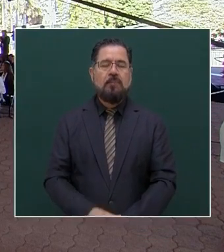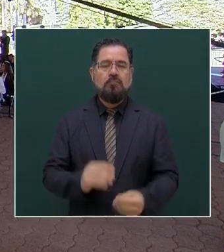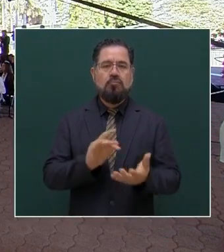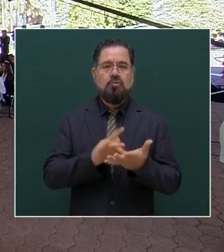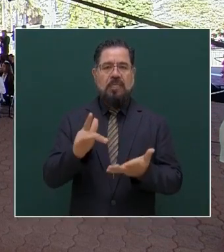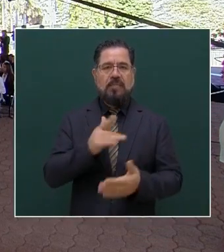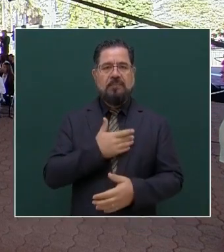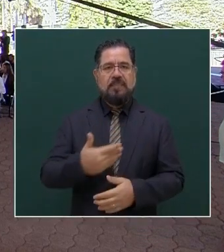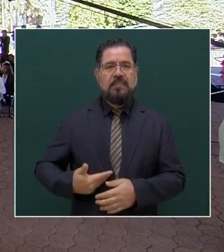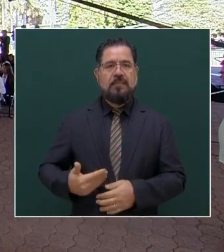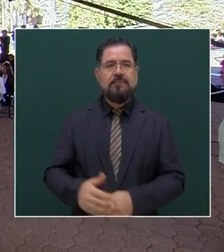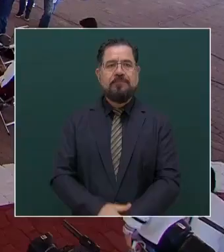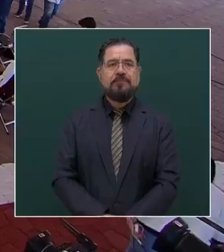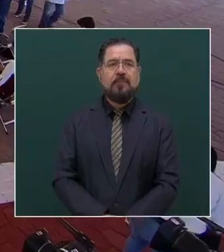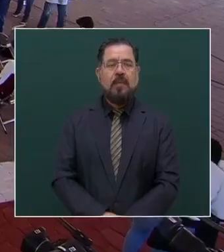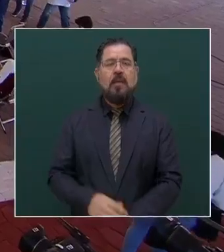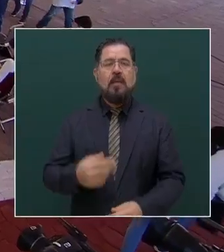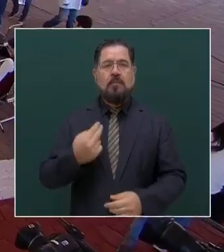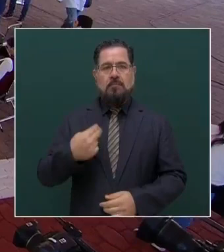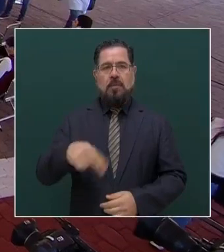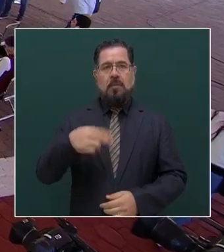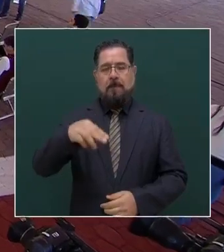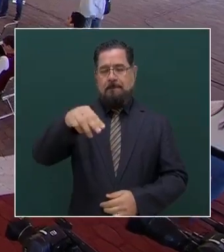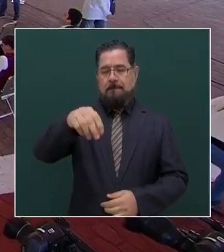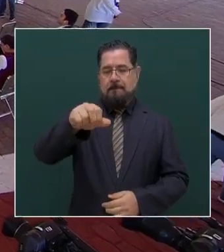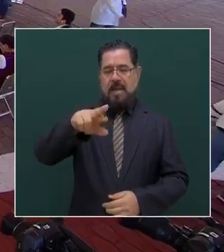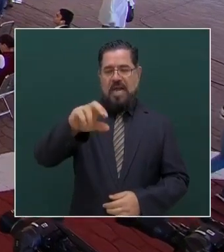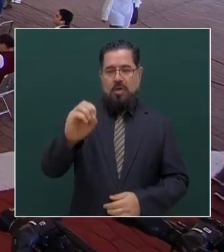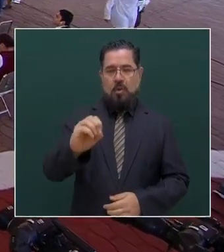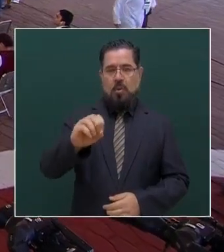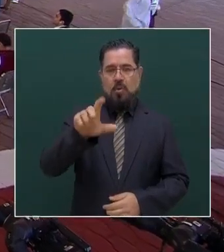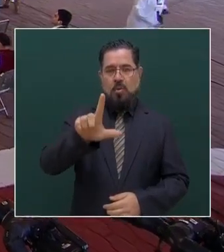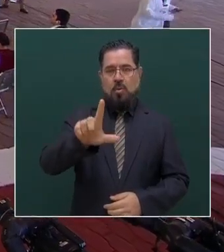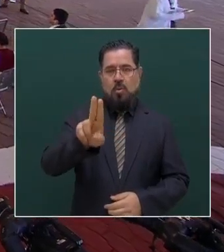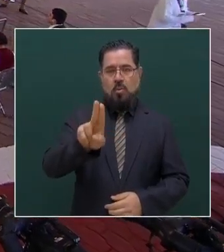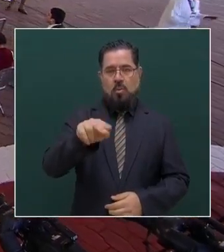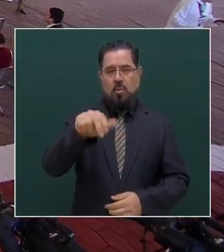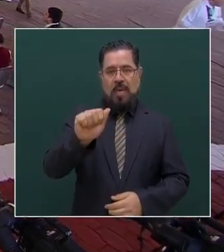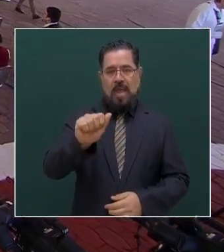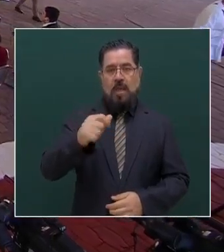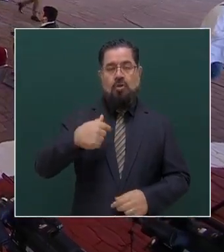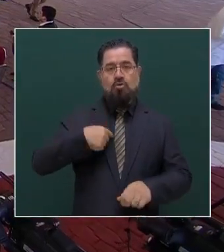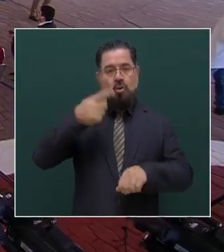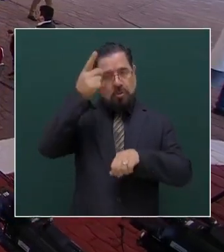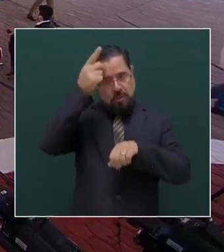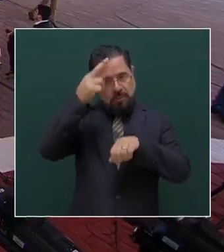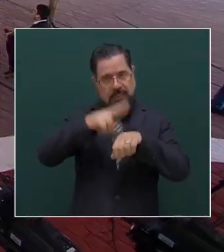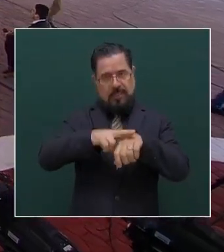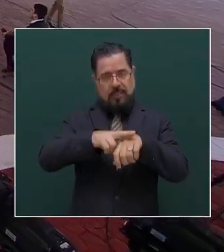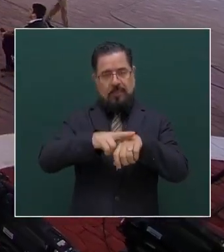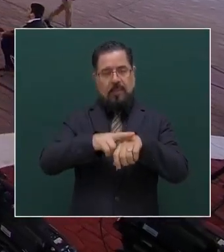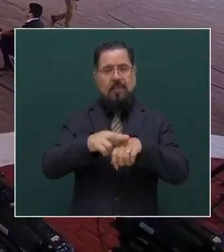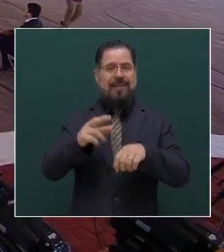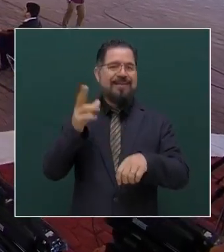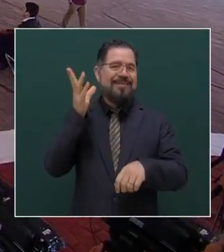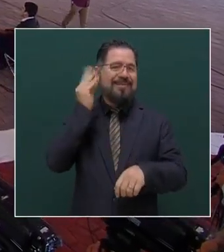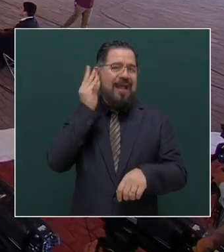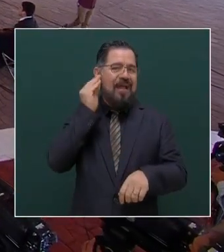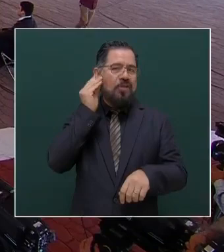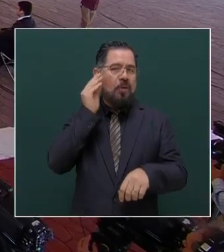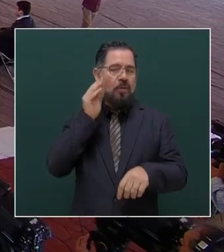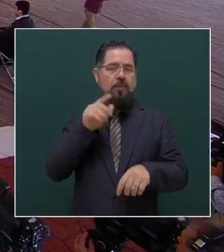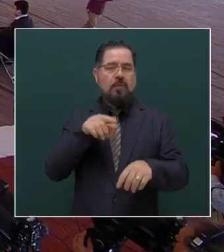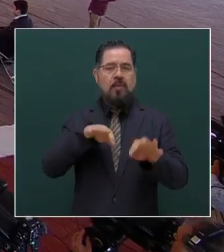Gracias, presidente. Mi nombre es Mario Luna, soy director de Namacasia Radio de Bicam, de la tribu